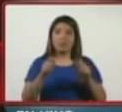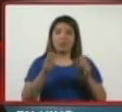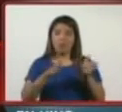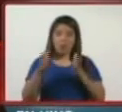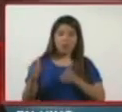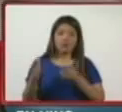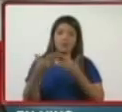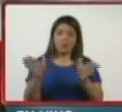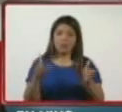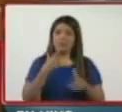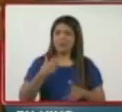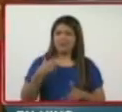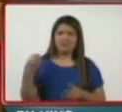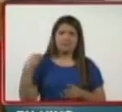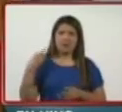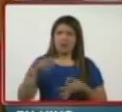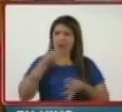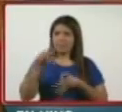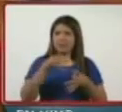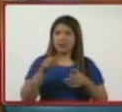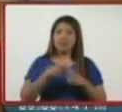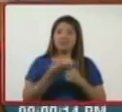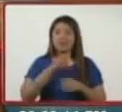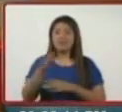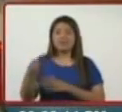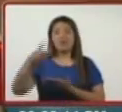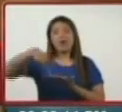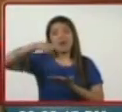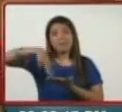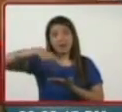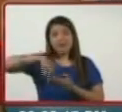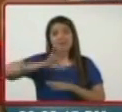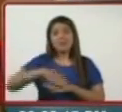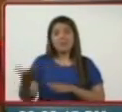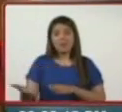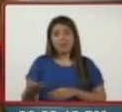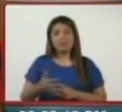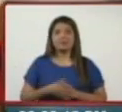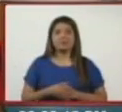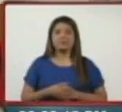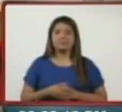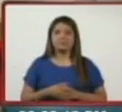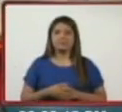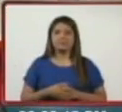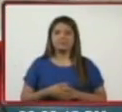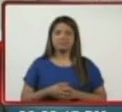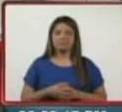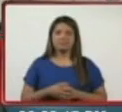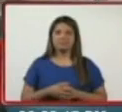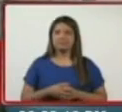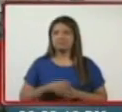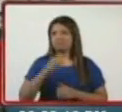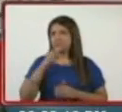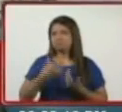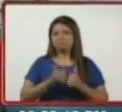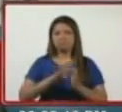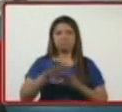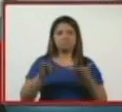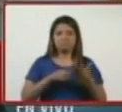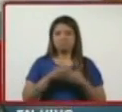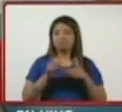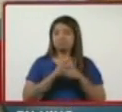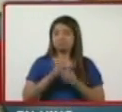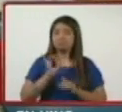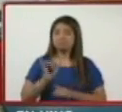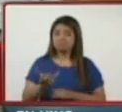explicaran a nosotros. Luego nos llegamos hasta la plaza, puesto que estuvieron absolutamente violentos, y allí